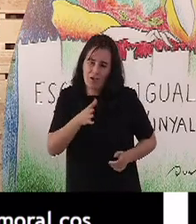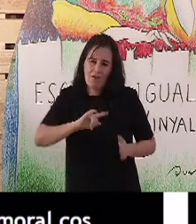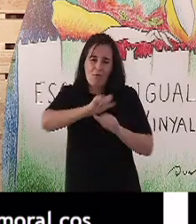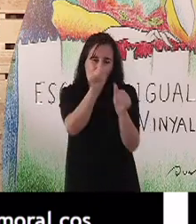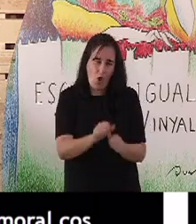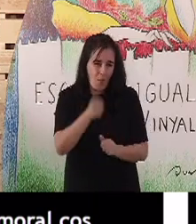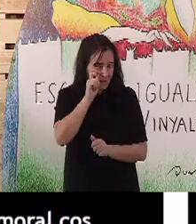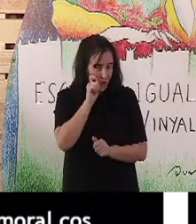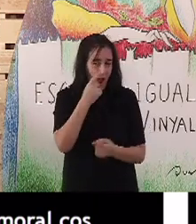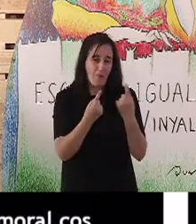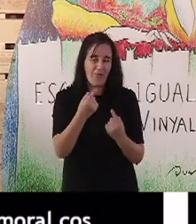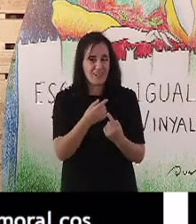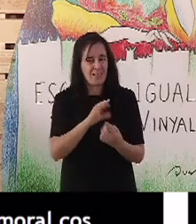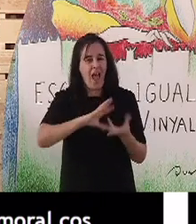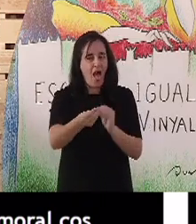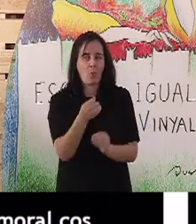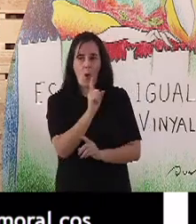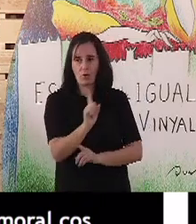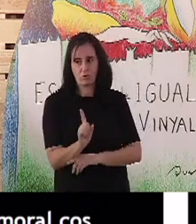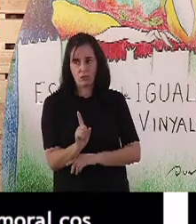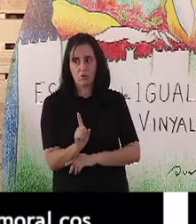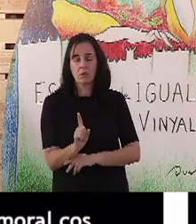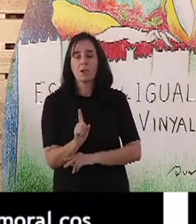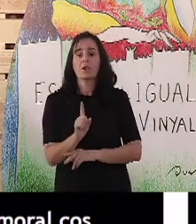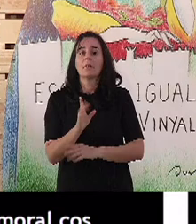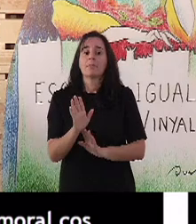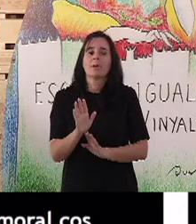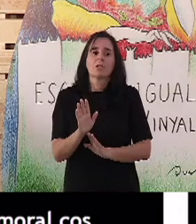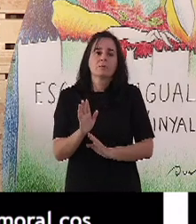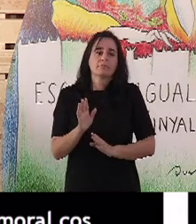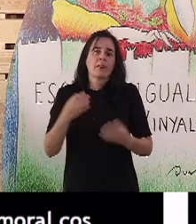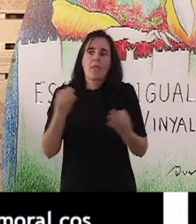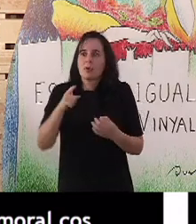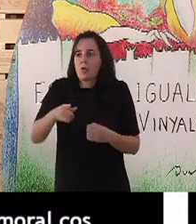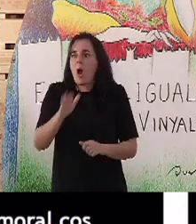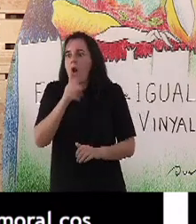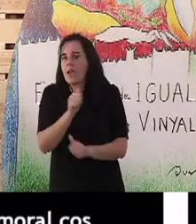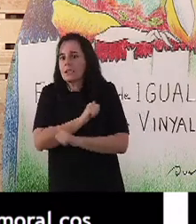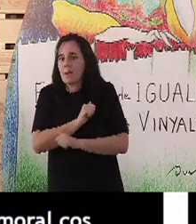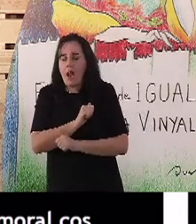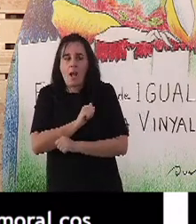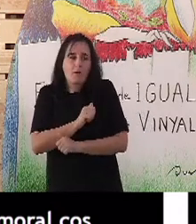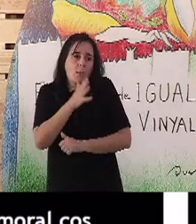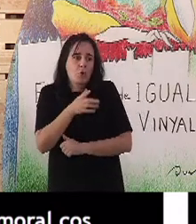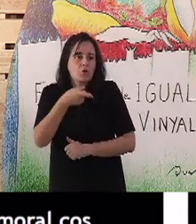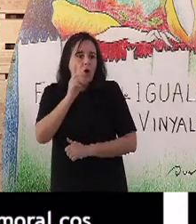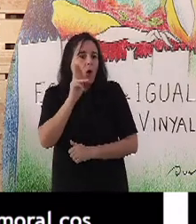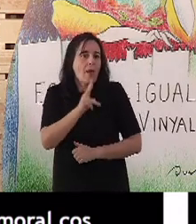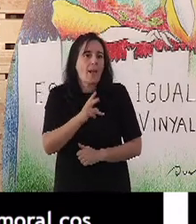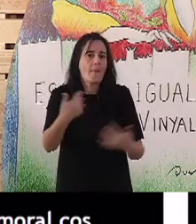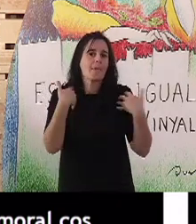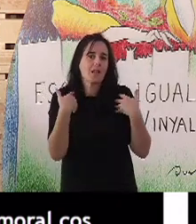aínda que non fora o máis adecuado, tampouco podes esperar, como solamente se está vendo a víctima captada, raptada, que